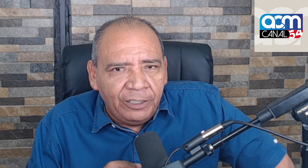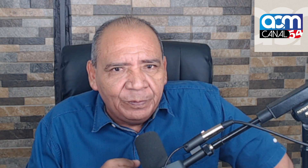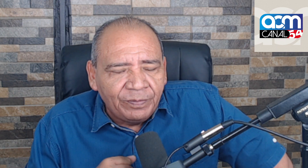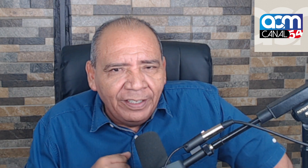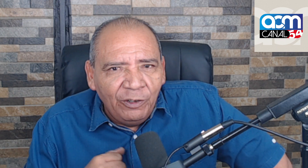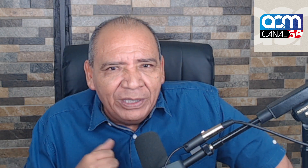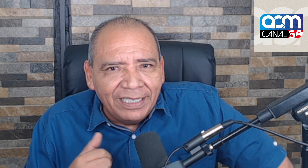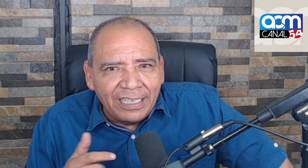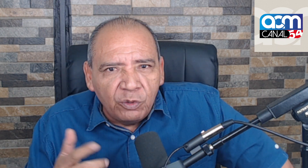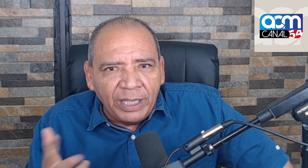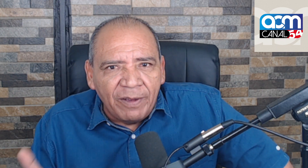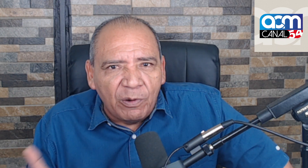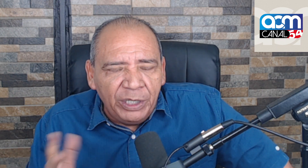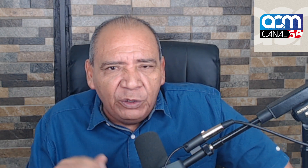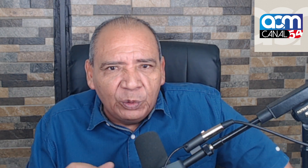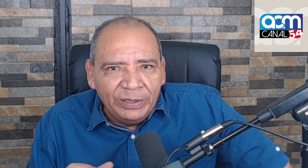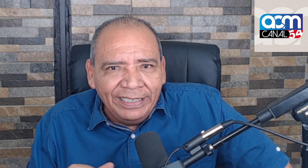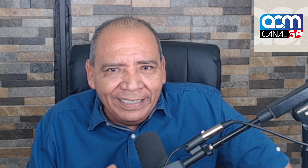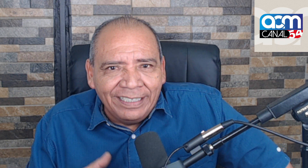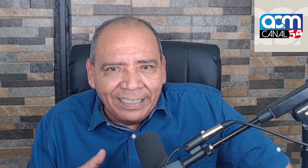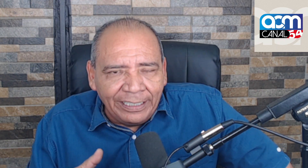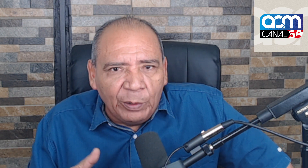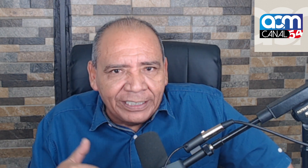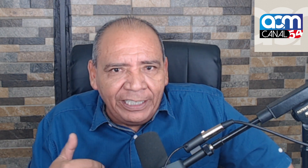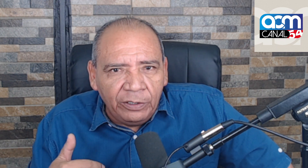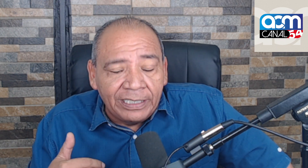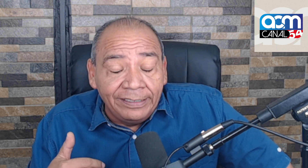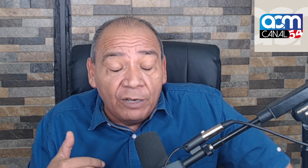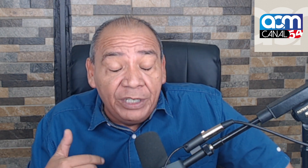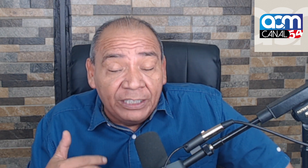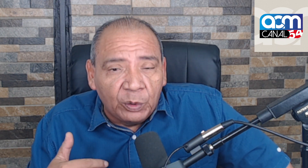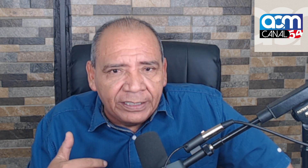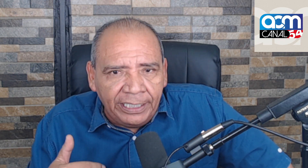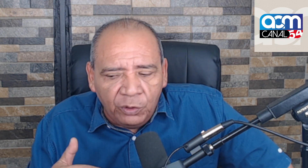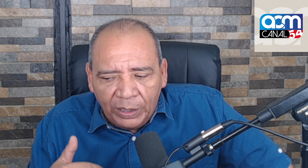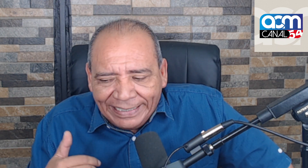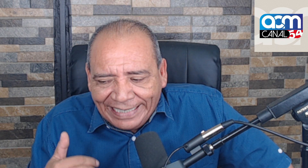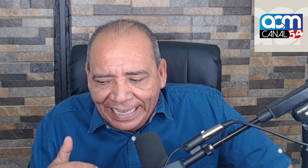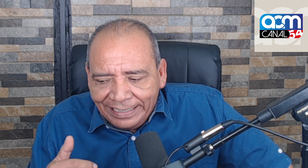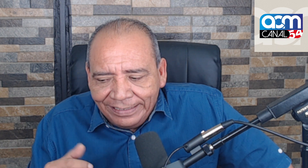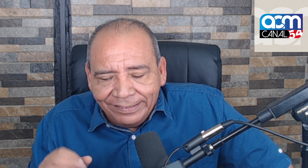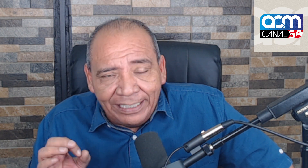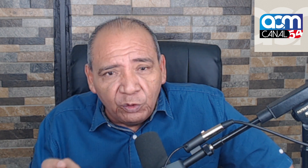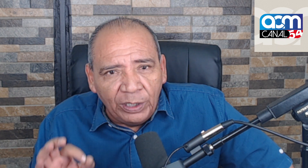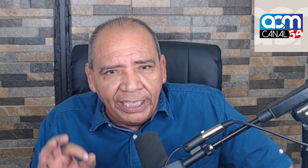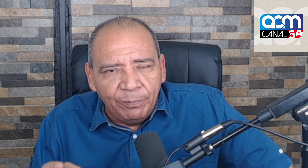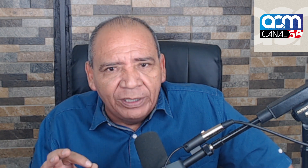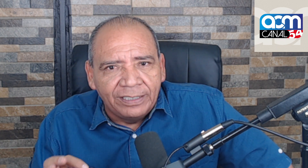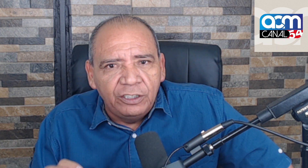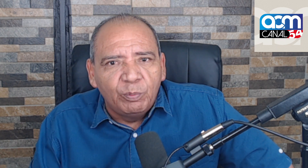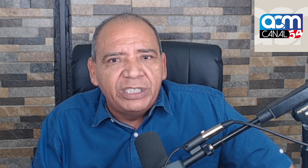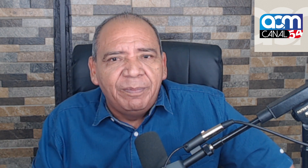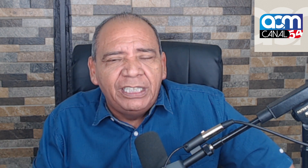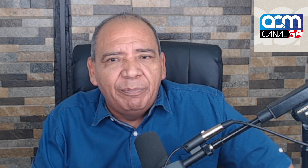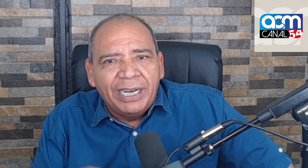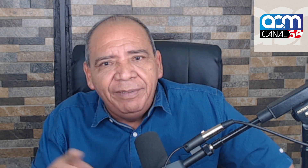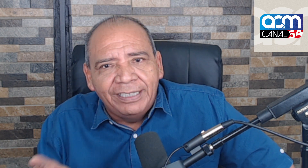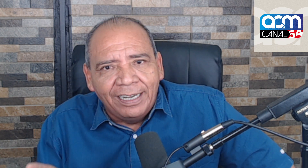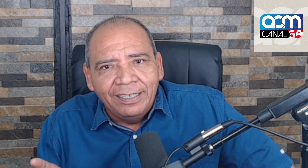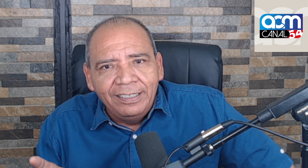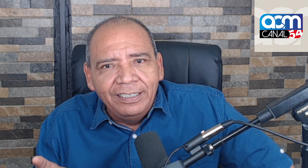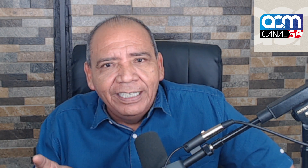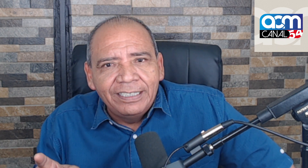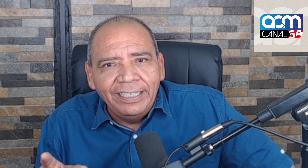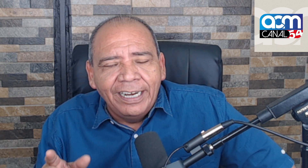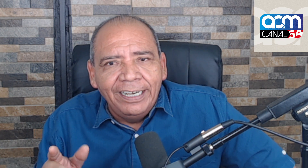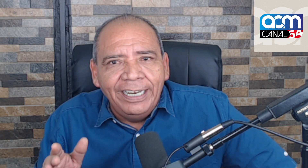Nieto Castillo. No es que sea su tema favorito, es que Santiago Nieto Castillo está dentro del equipo de transición precisamente para